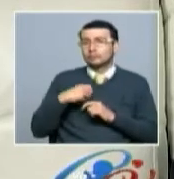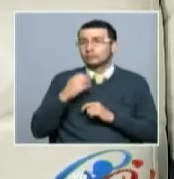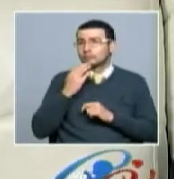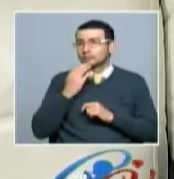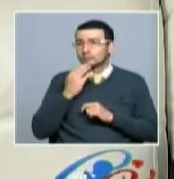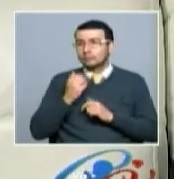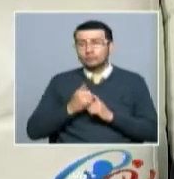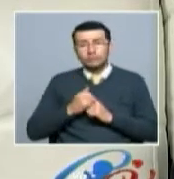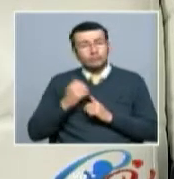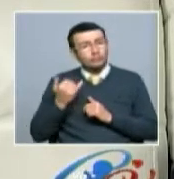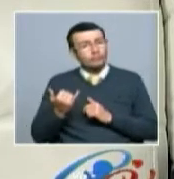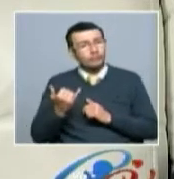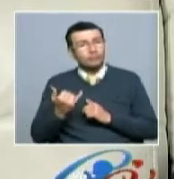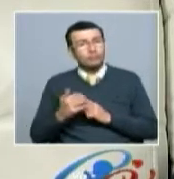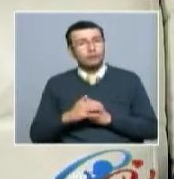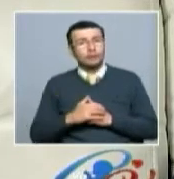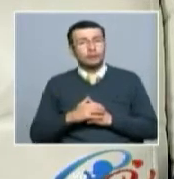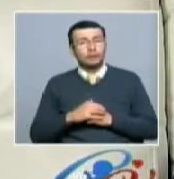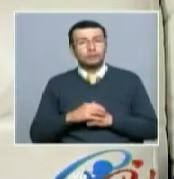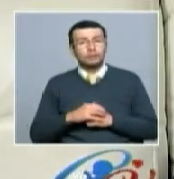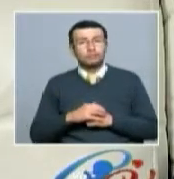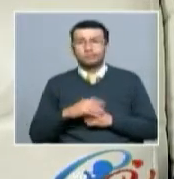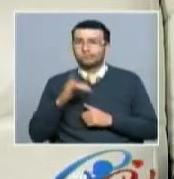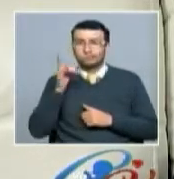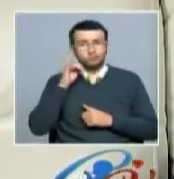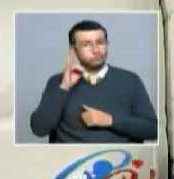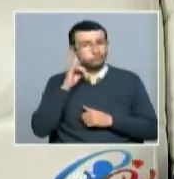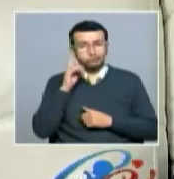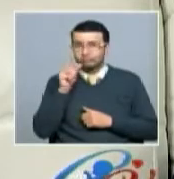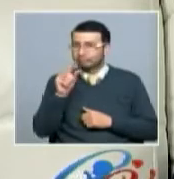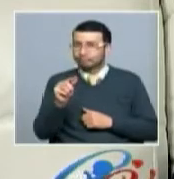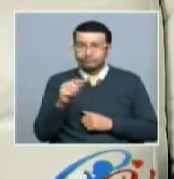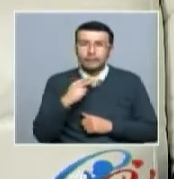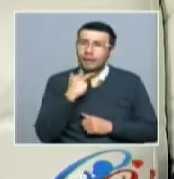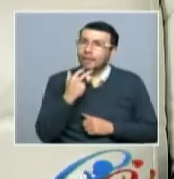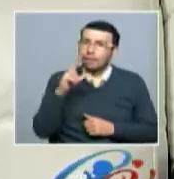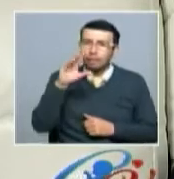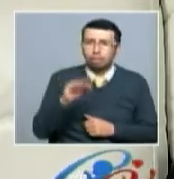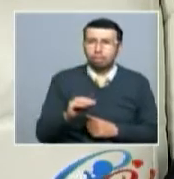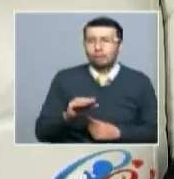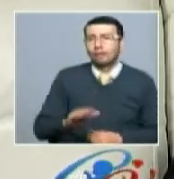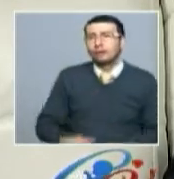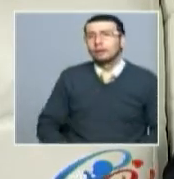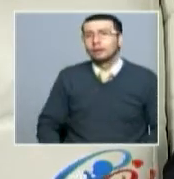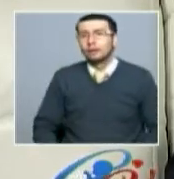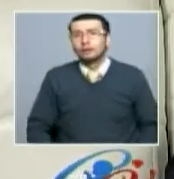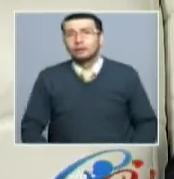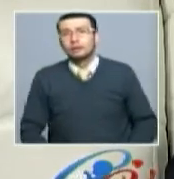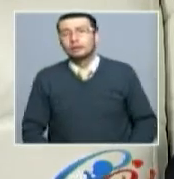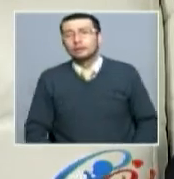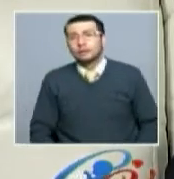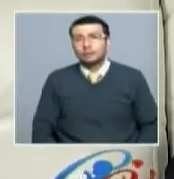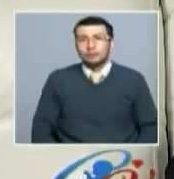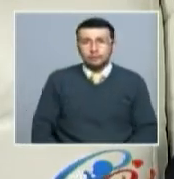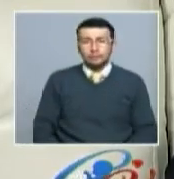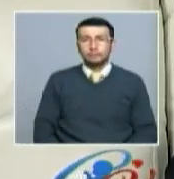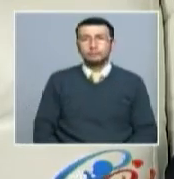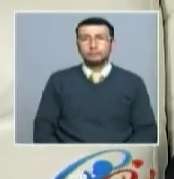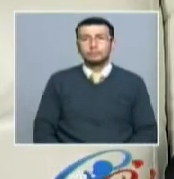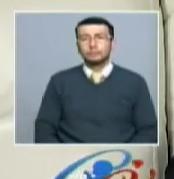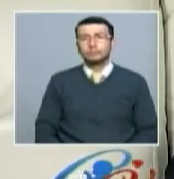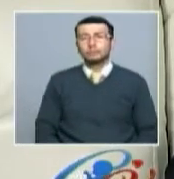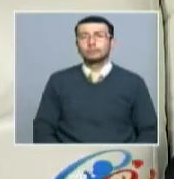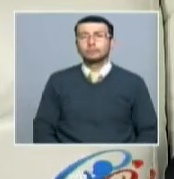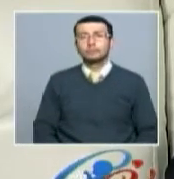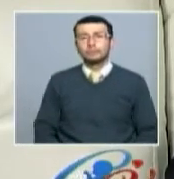se habla de miotoma o raíces nerviosas que salen de las astas anteriores de la médula y van a inervar